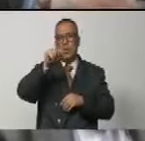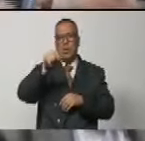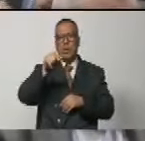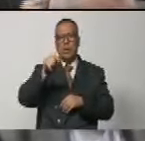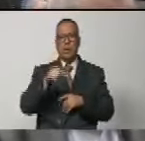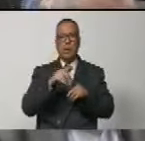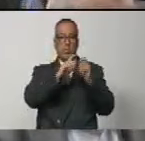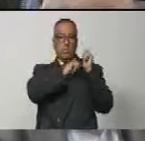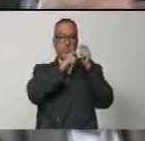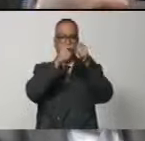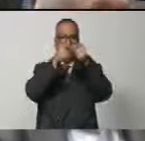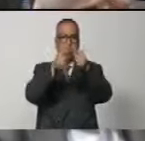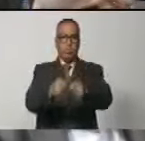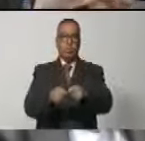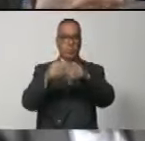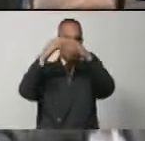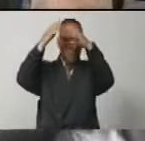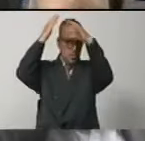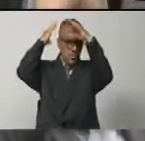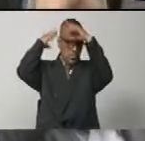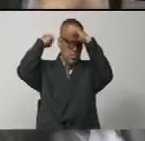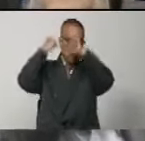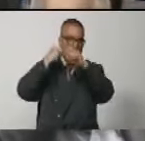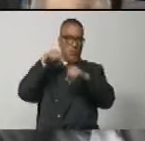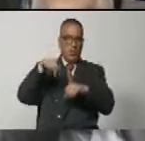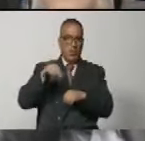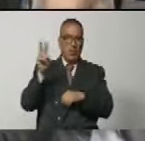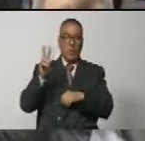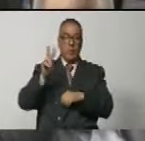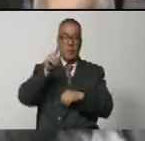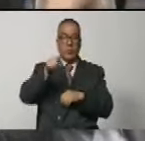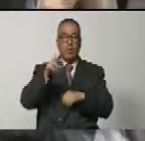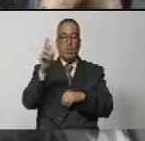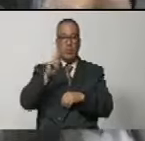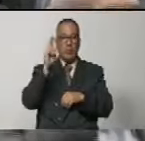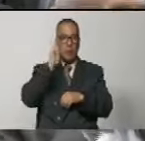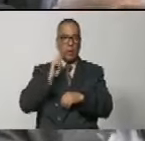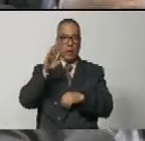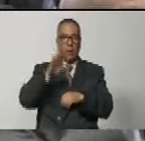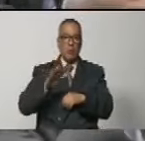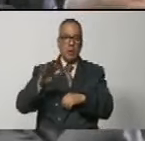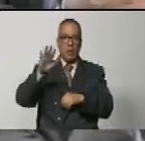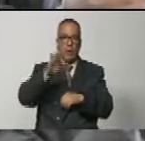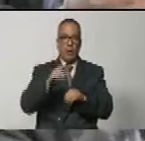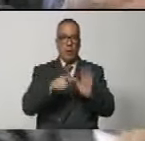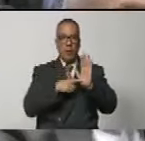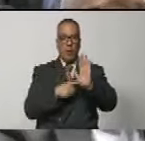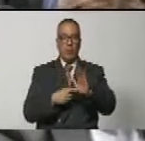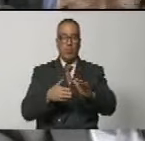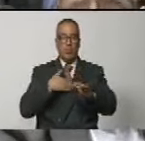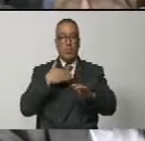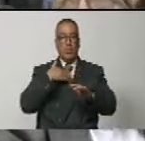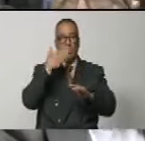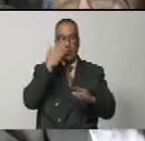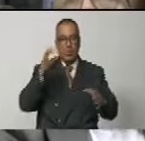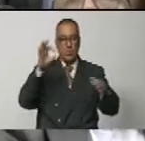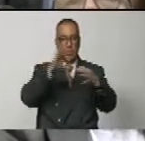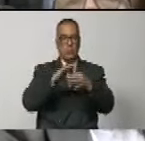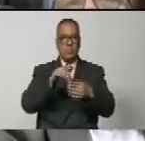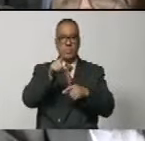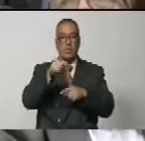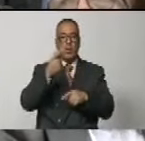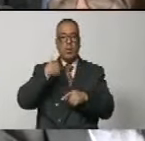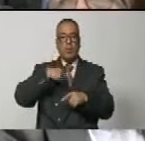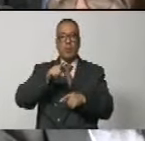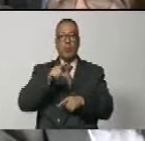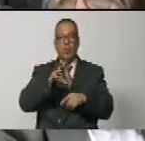bueno, asumir como embajador de Venezuela, de la República Bolivariana de Venezuela, en los Emiratos Árabes Unidos. Pero